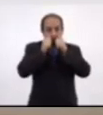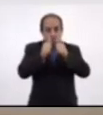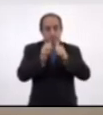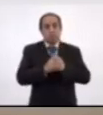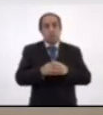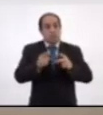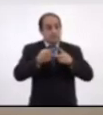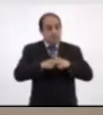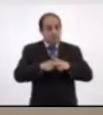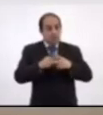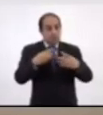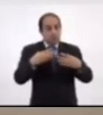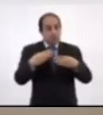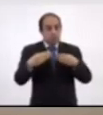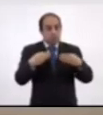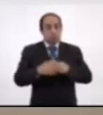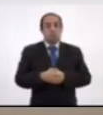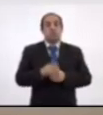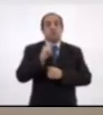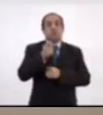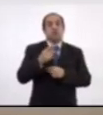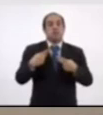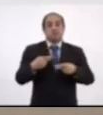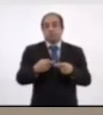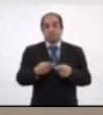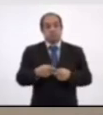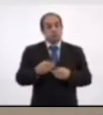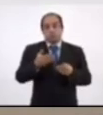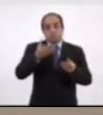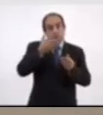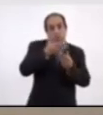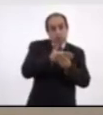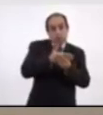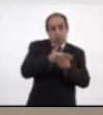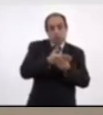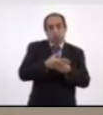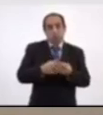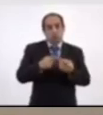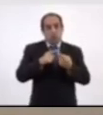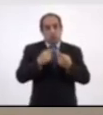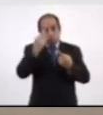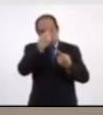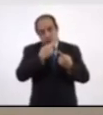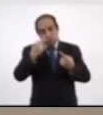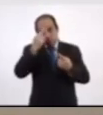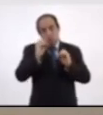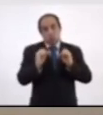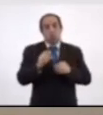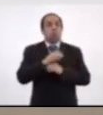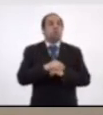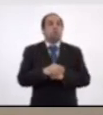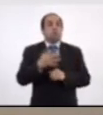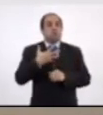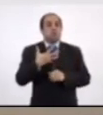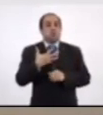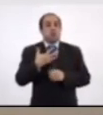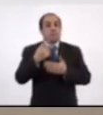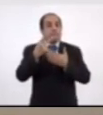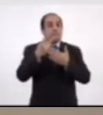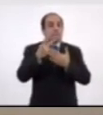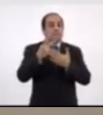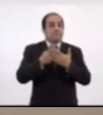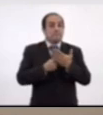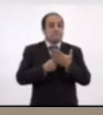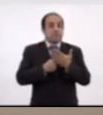inicio de la pandemia, tuvieron que ver con que la gente dejó de ir también a una consulta o incluso si tenía ya programada alguna